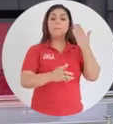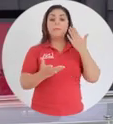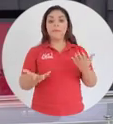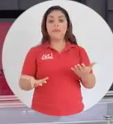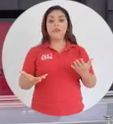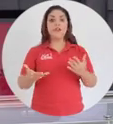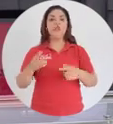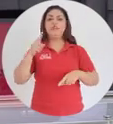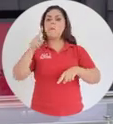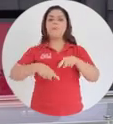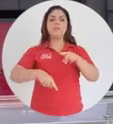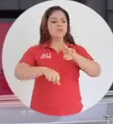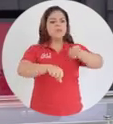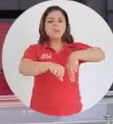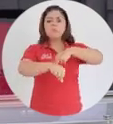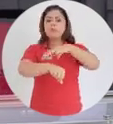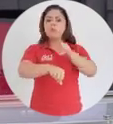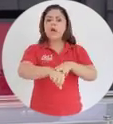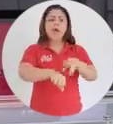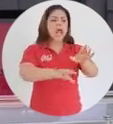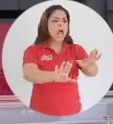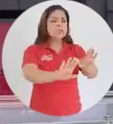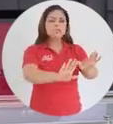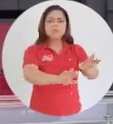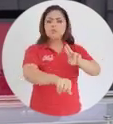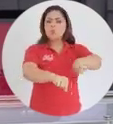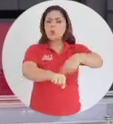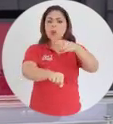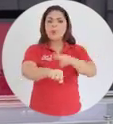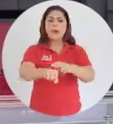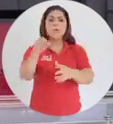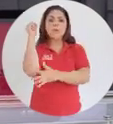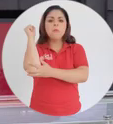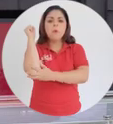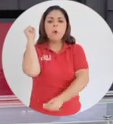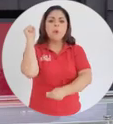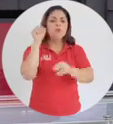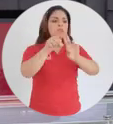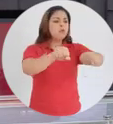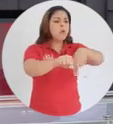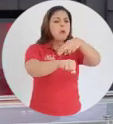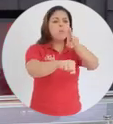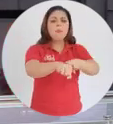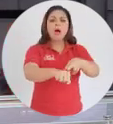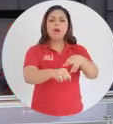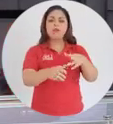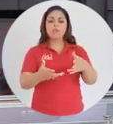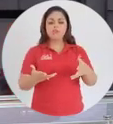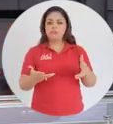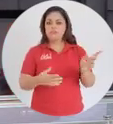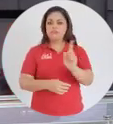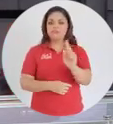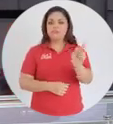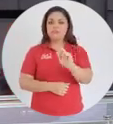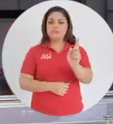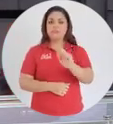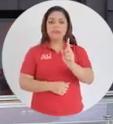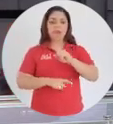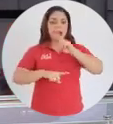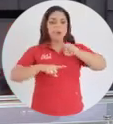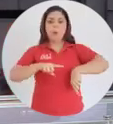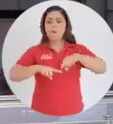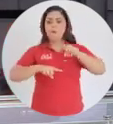el problema está en naturalizar la vulnerabilidad y naturalizar la pobreza e incluso hasta prácticamente condenarlo